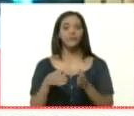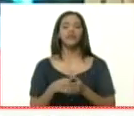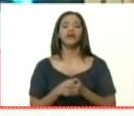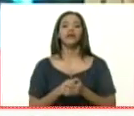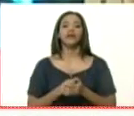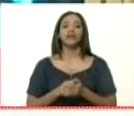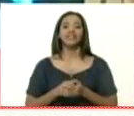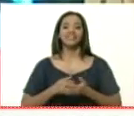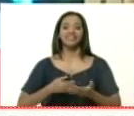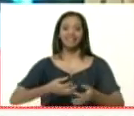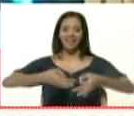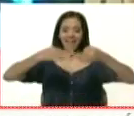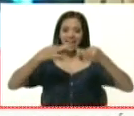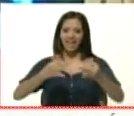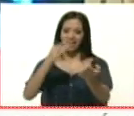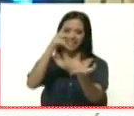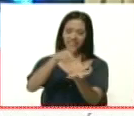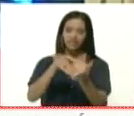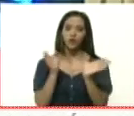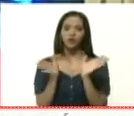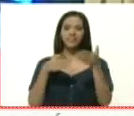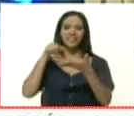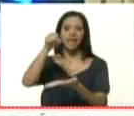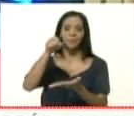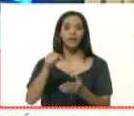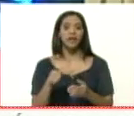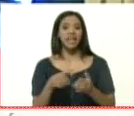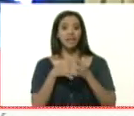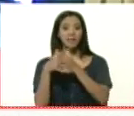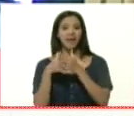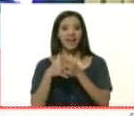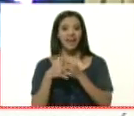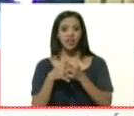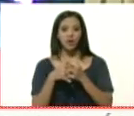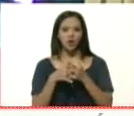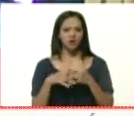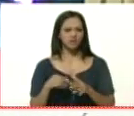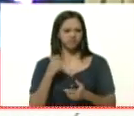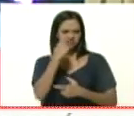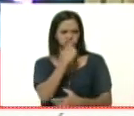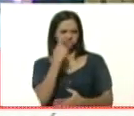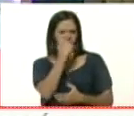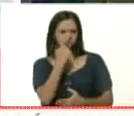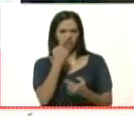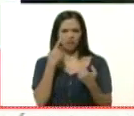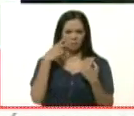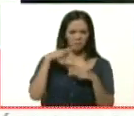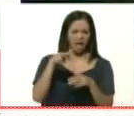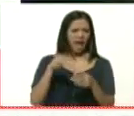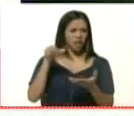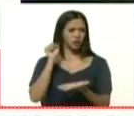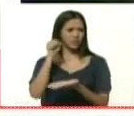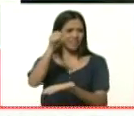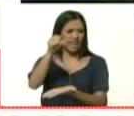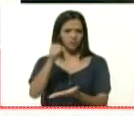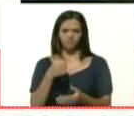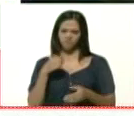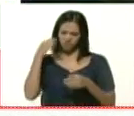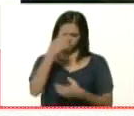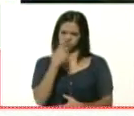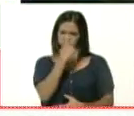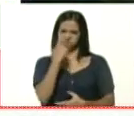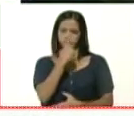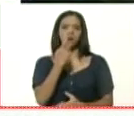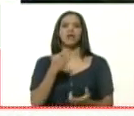garantizando los CLAP. El imperio gringo se desespera por los CLAP y toma medidas de sanciones aquí, medidas